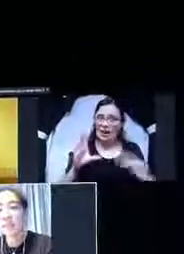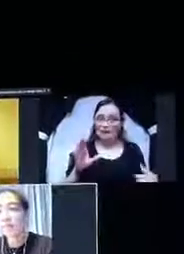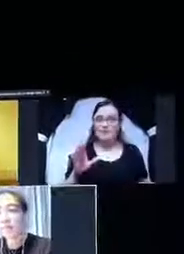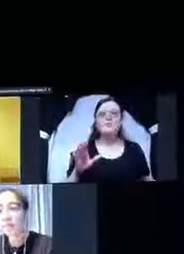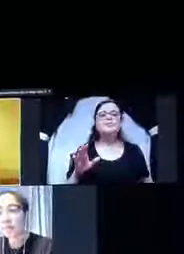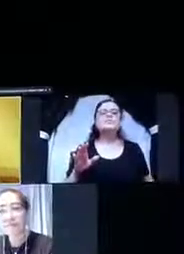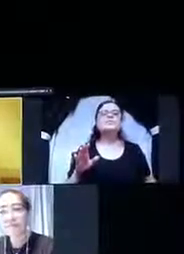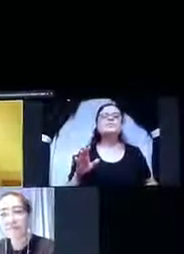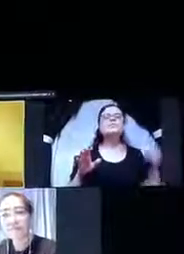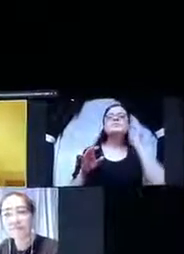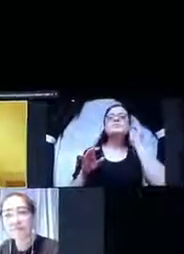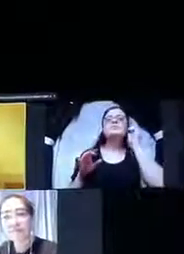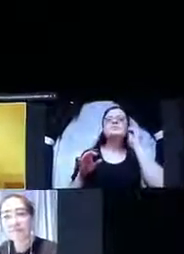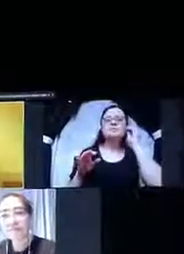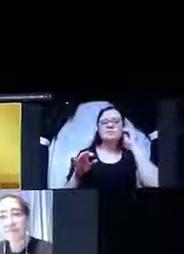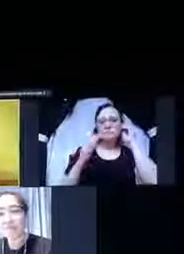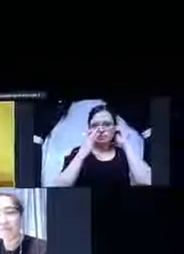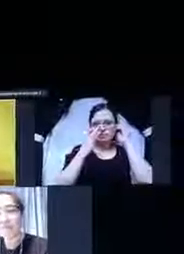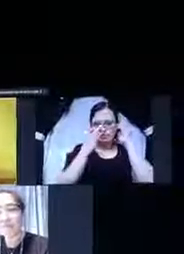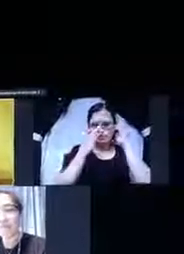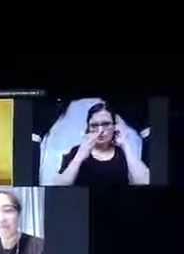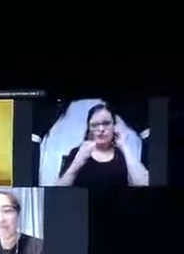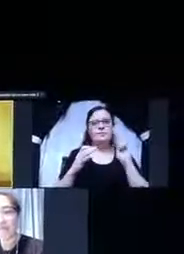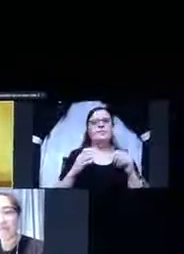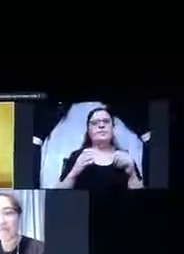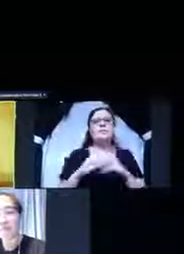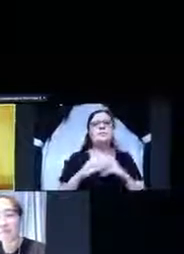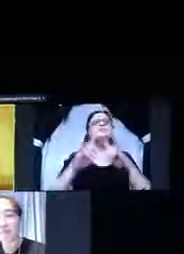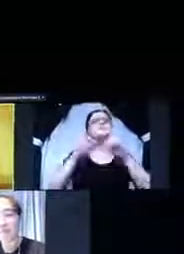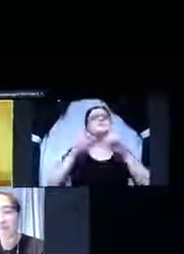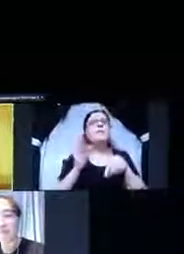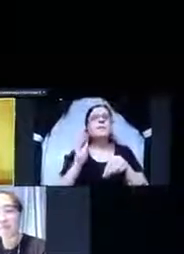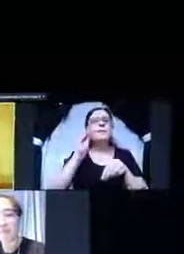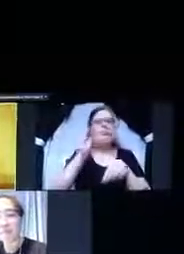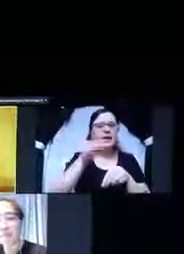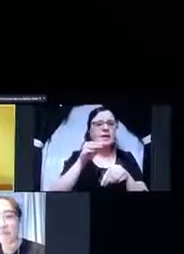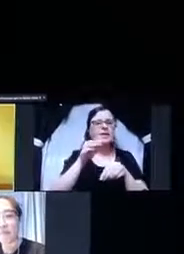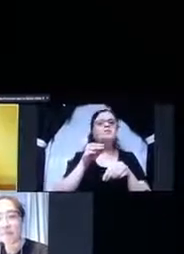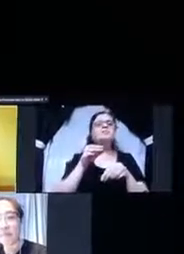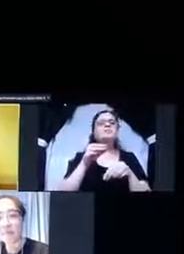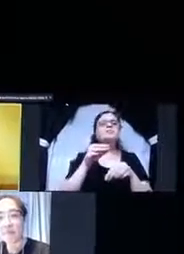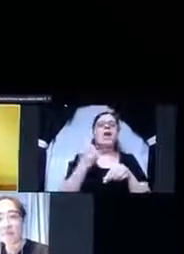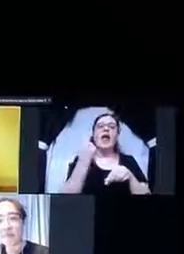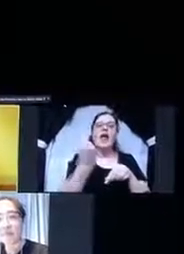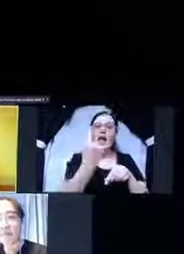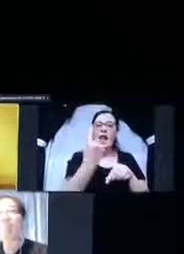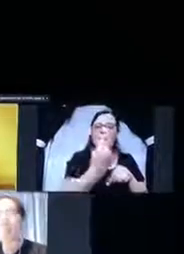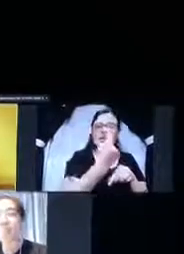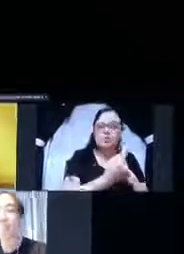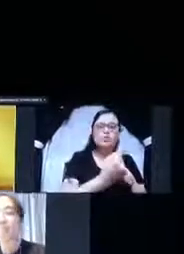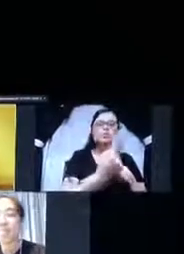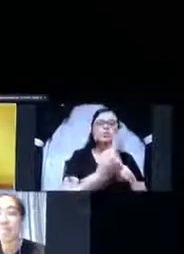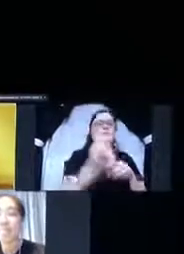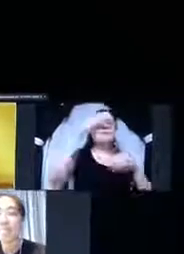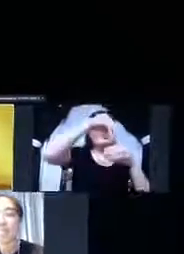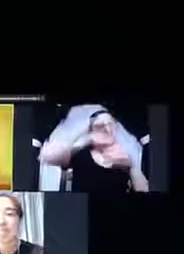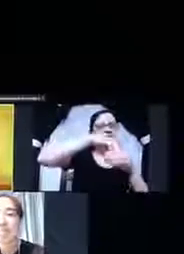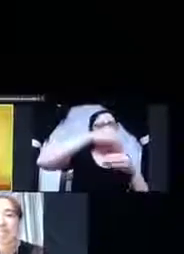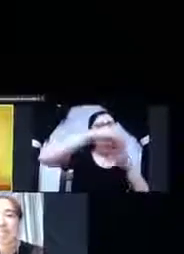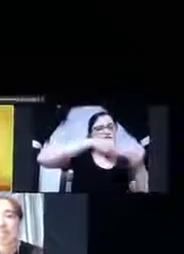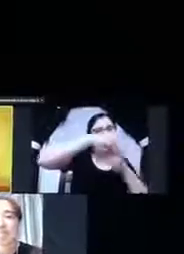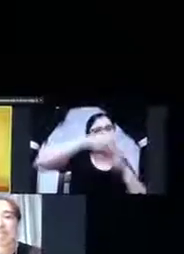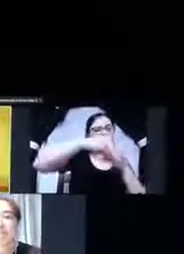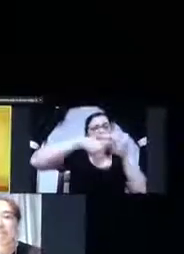Y hay que decir una cosa que a mí también me parece bueno resaltar esto. Cada persona y cada familia tiene trayectorias distintas. Yo